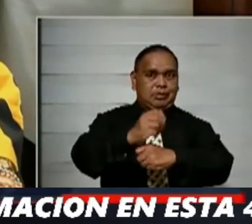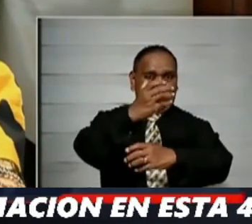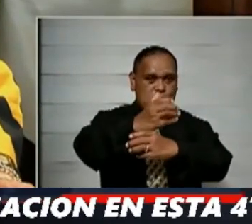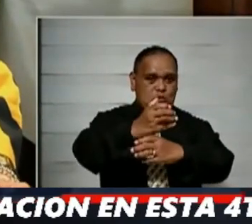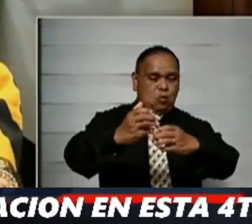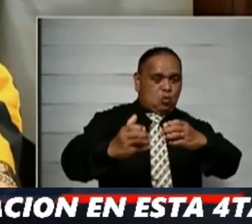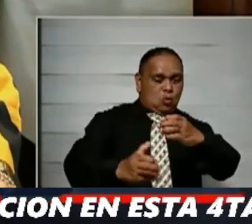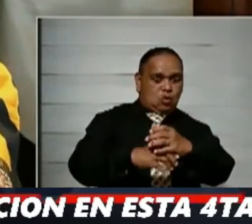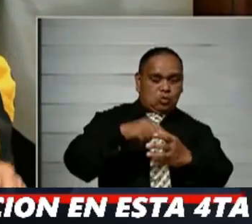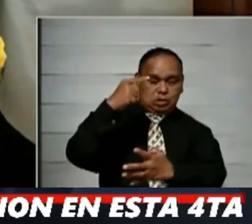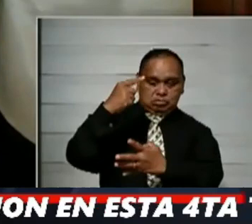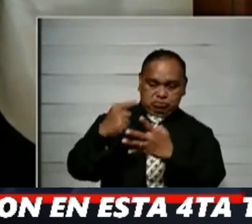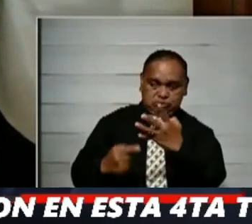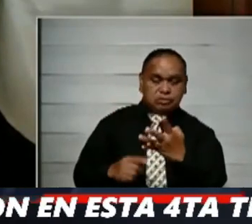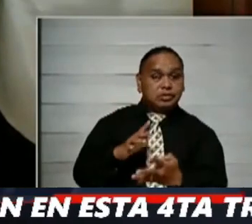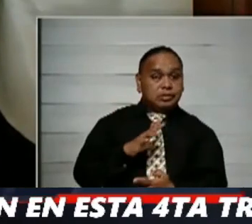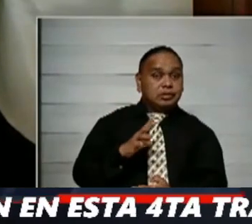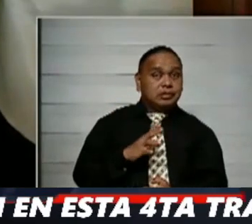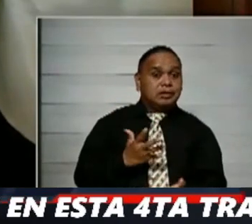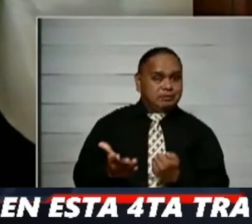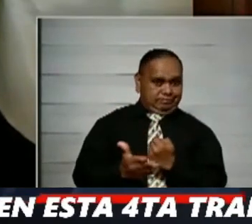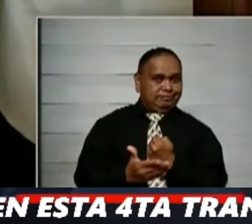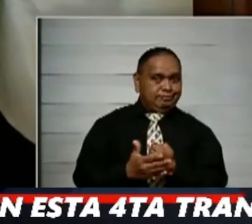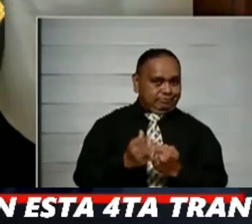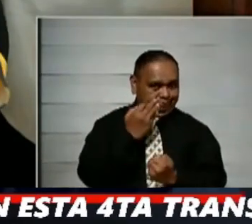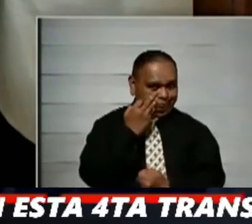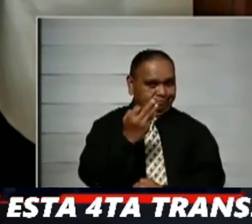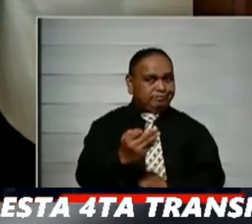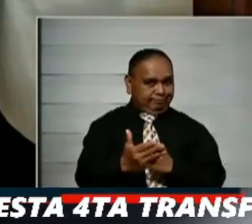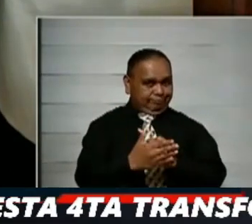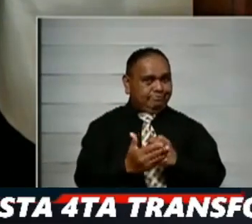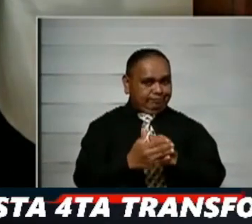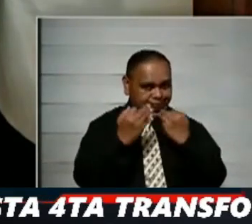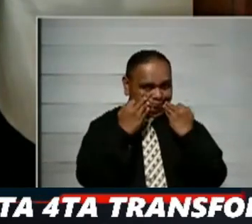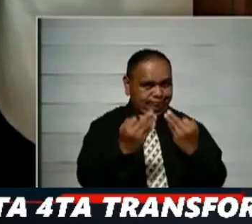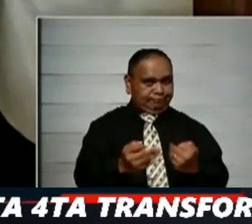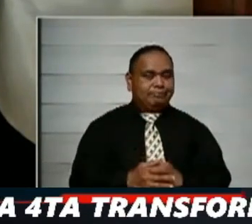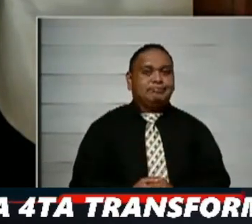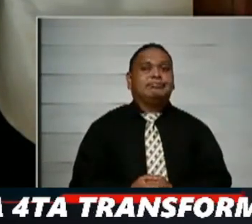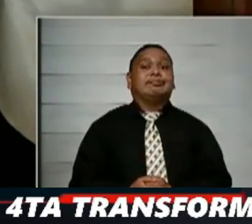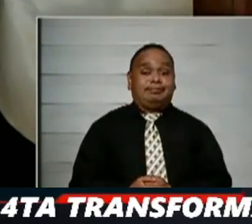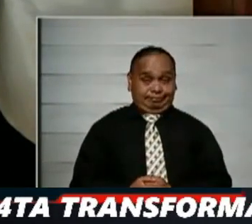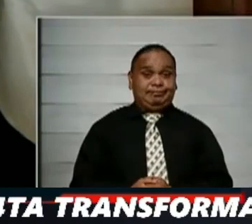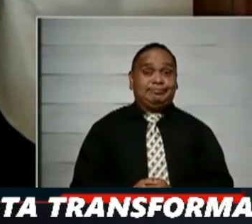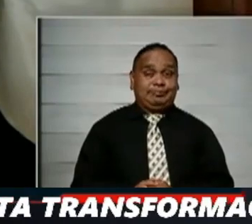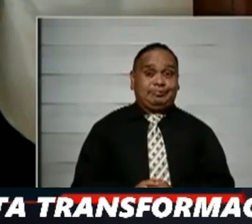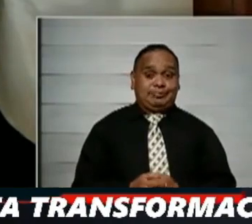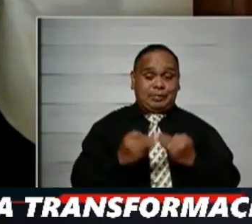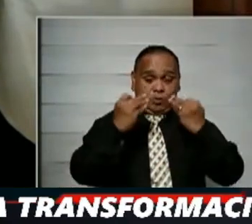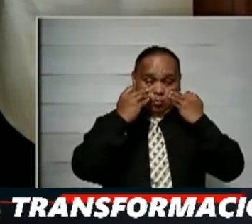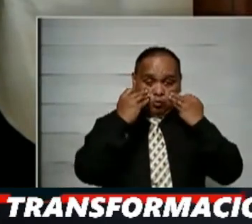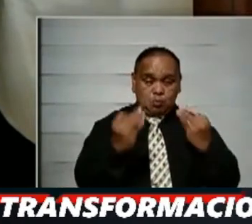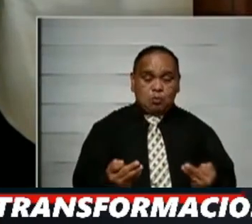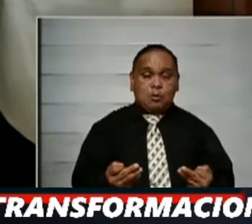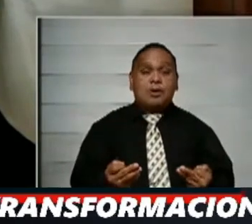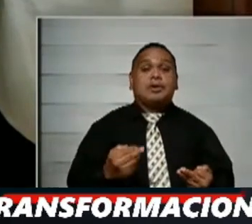cositas tiene el hermanito. No, yo creo que aquí se van cerrando ya las pinzas para que se llegue a lo que nosotros